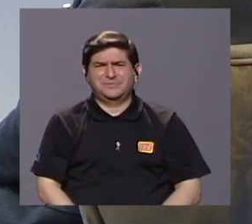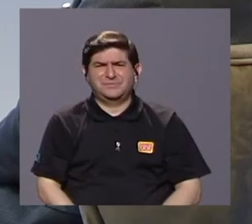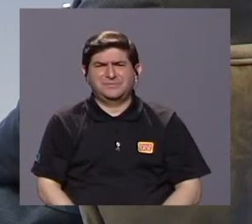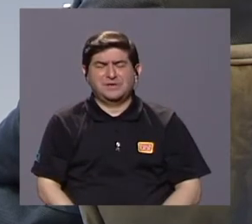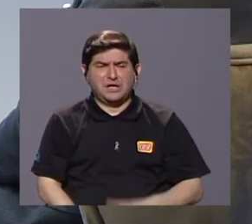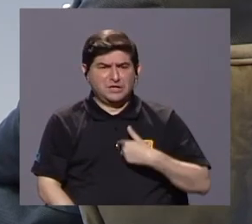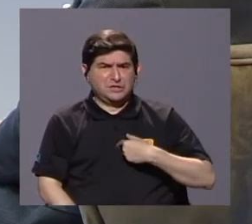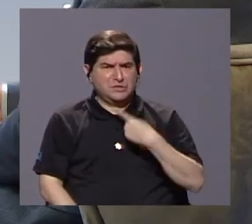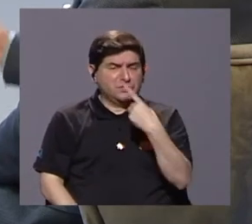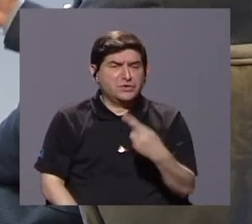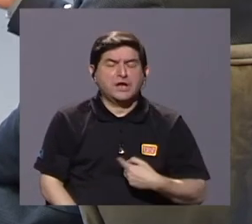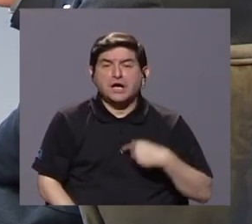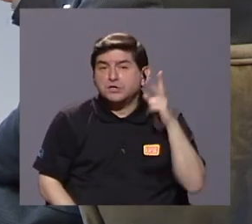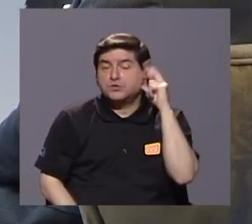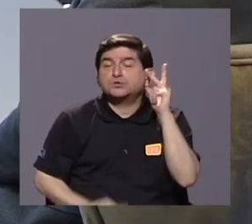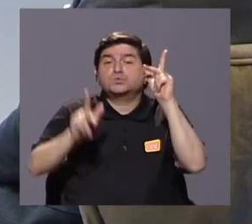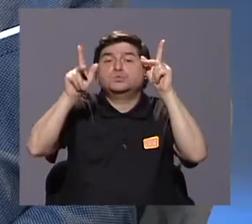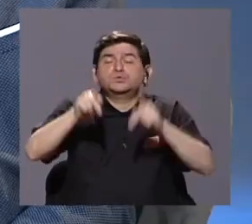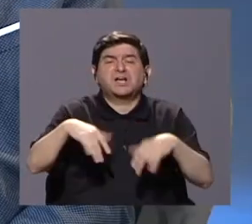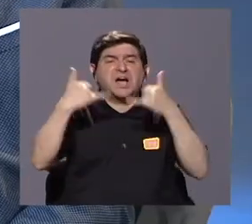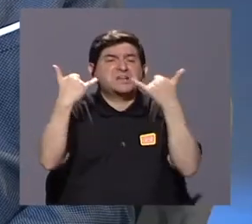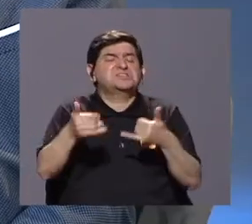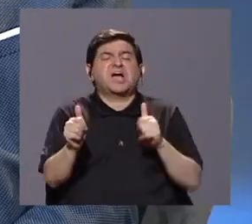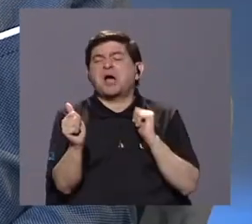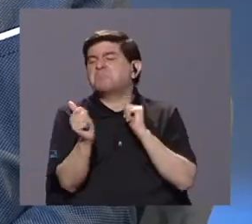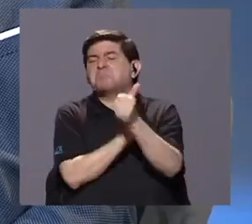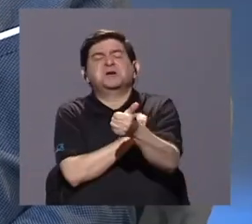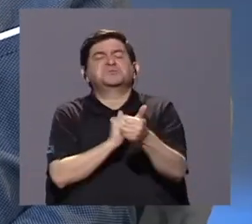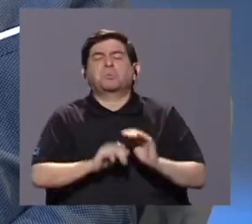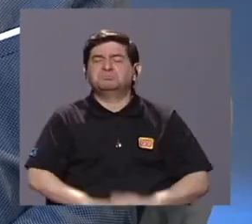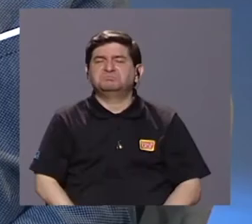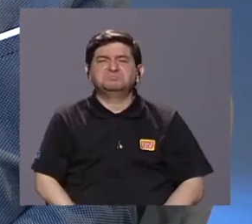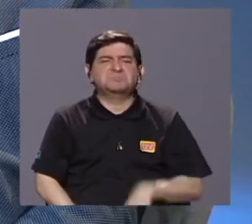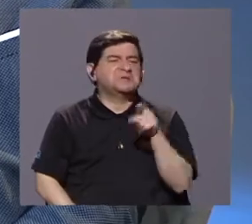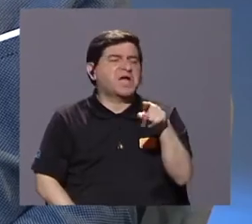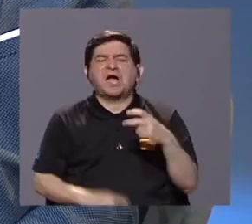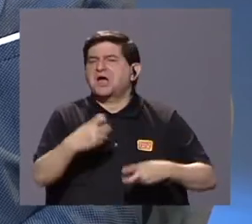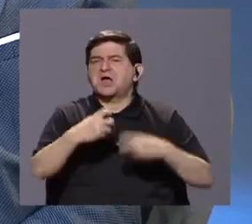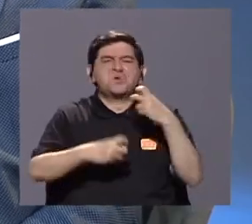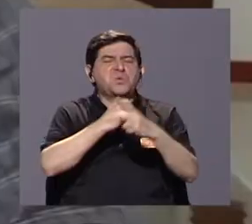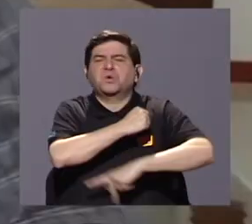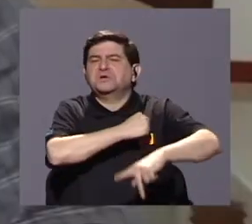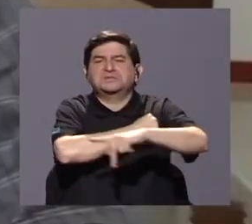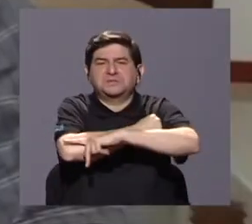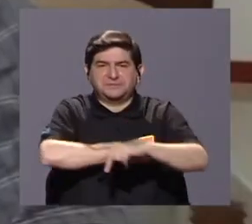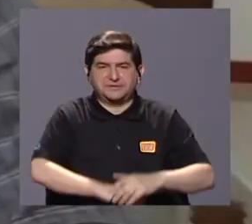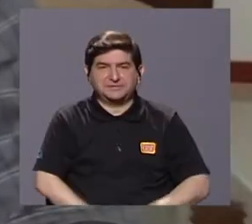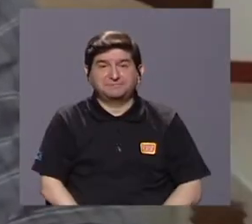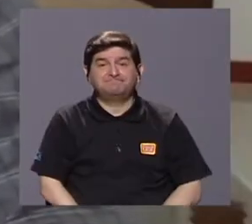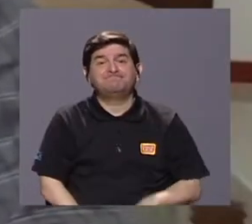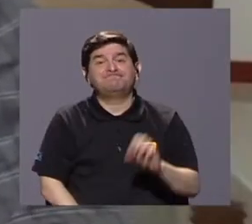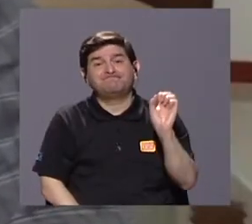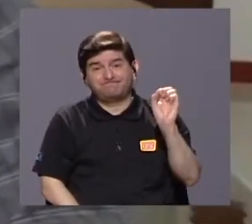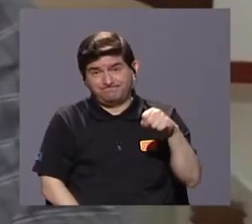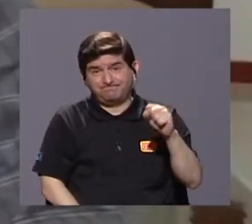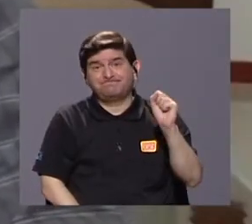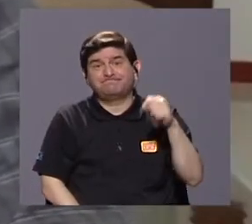Yo diría que irresponsable. He oído gente decir, ya esto pasó, ya esto no es un problema en nuestro país. Sí, es